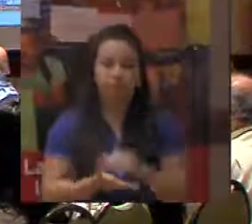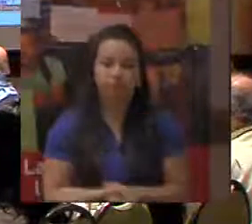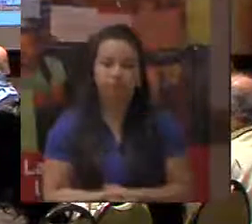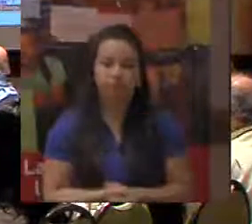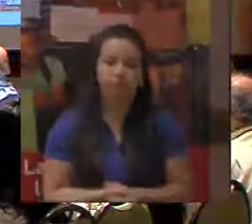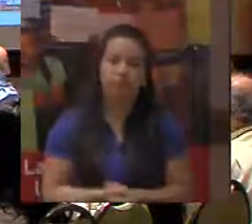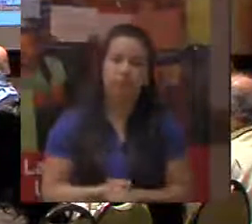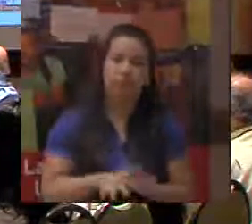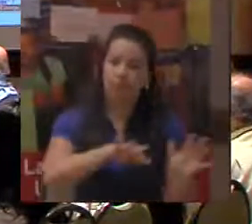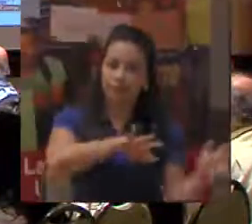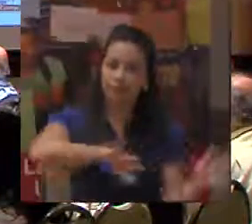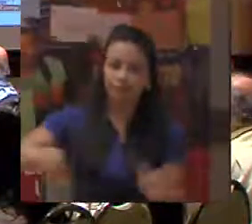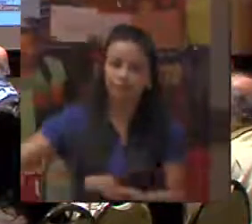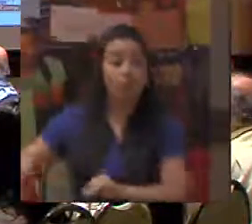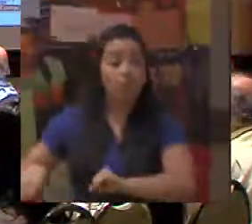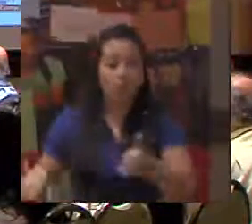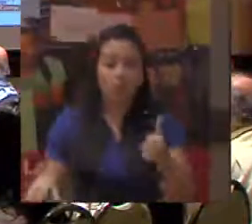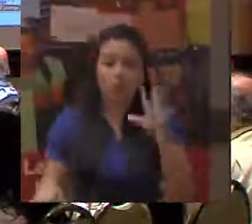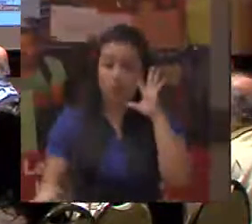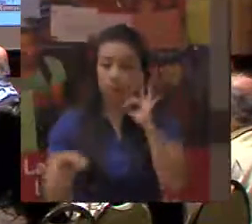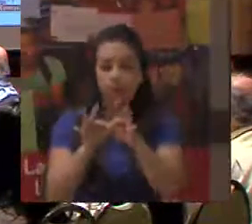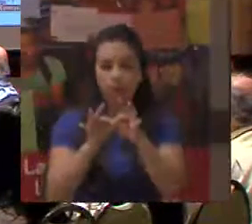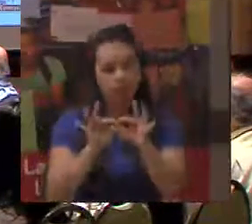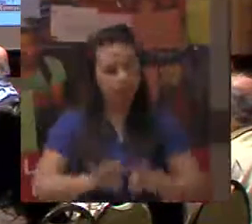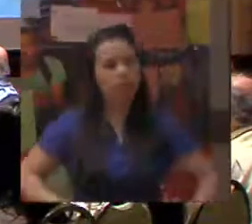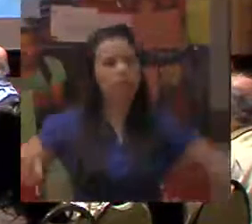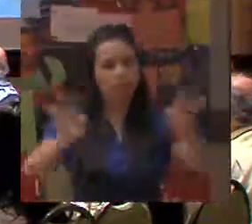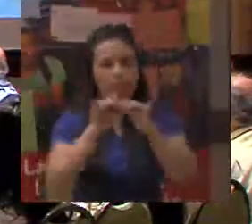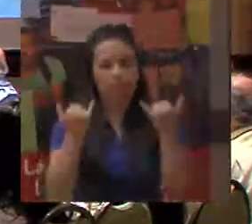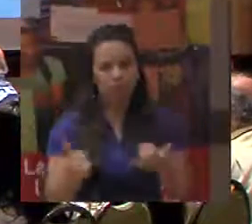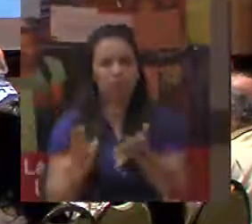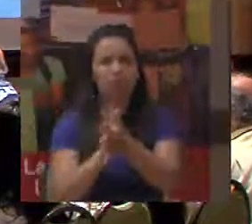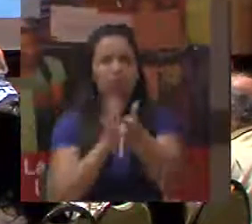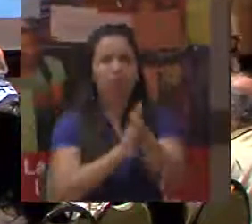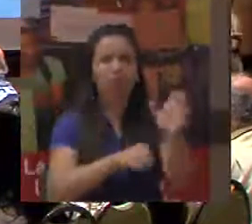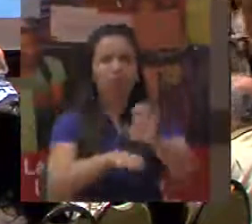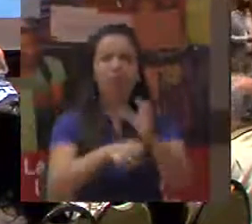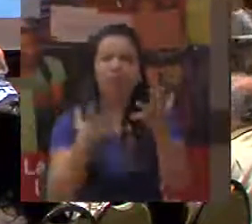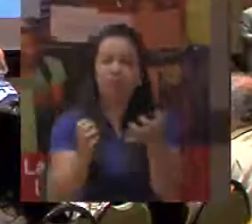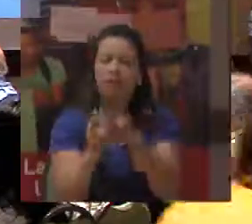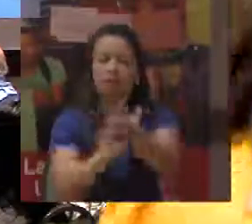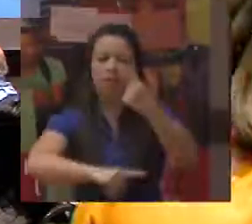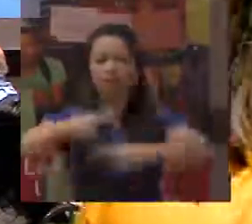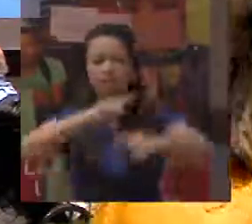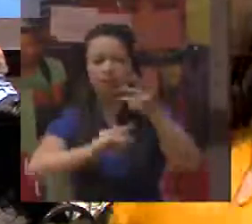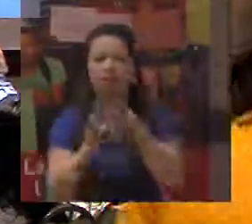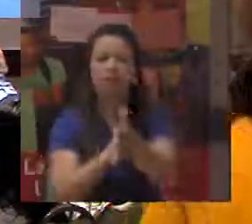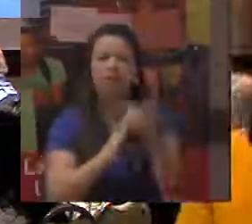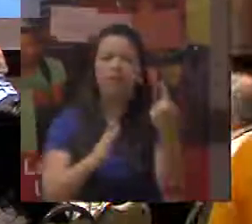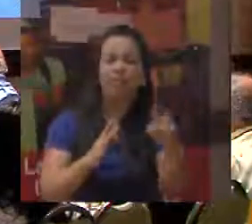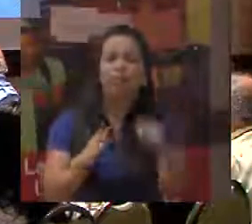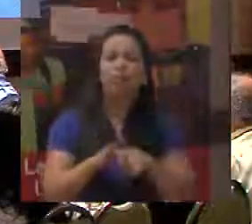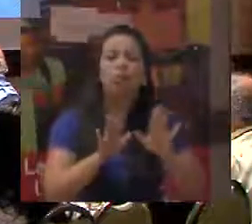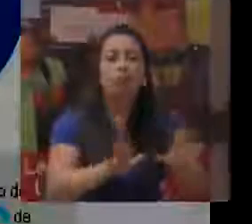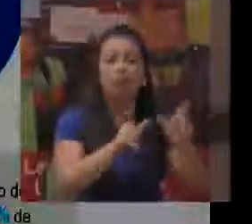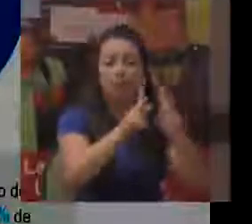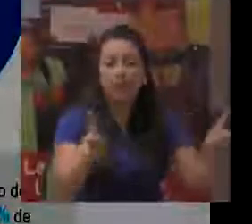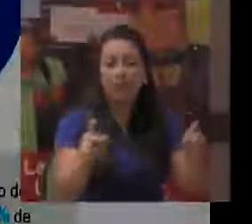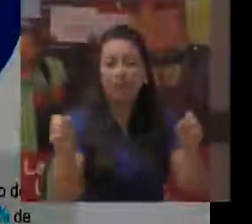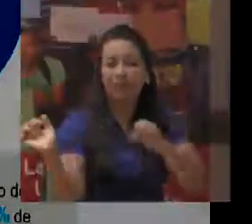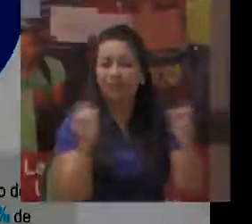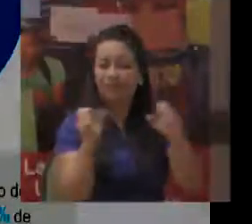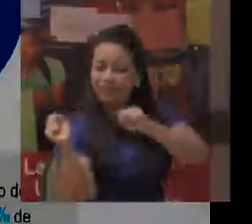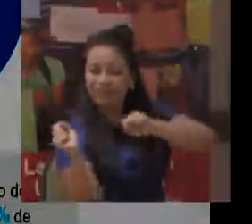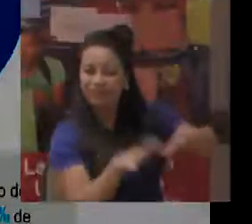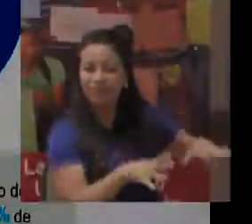Otro punto y foco de atención muy importante para la entidad es lo que tiene que ver con la atención directa a la población desmovilizada. Son todas